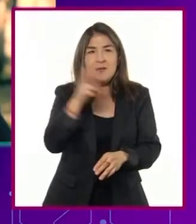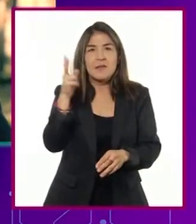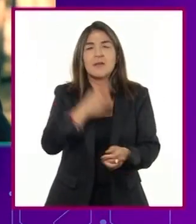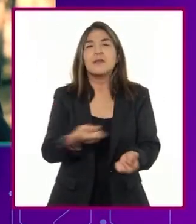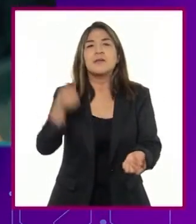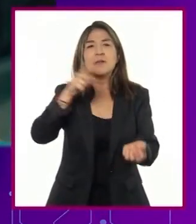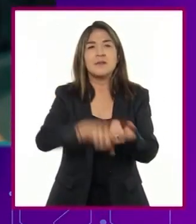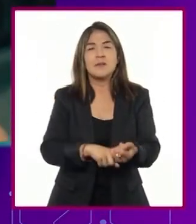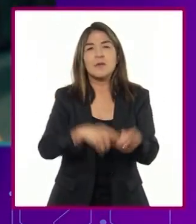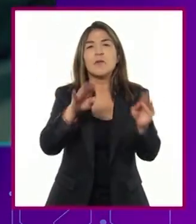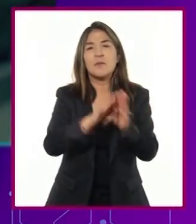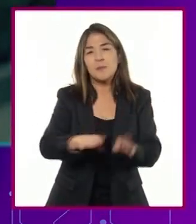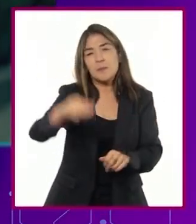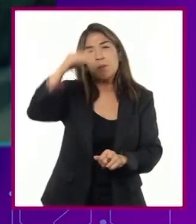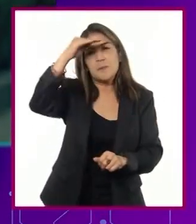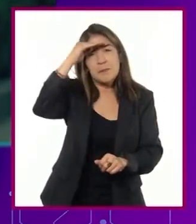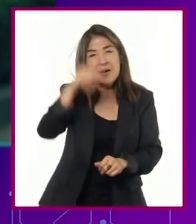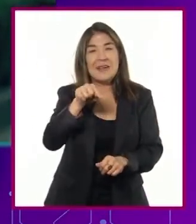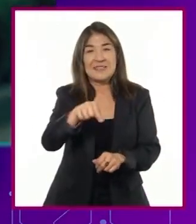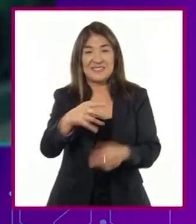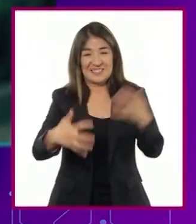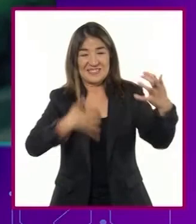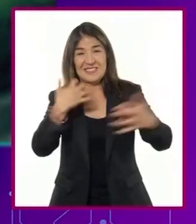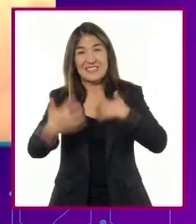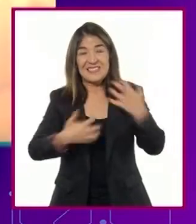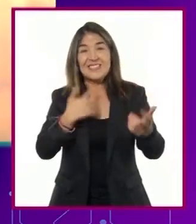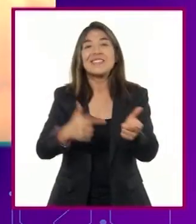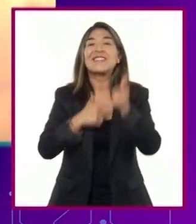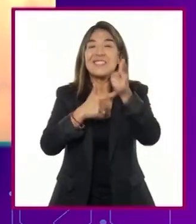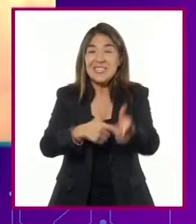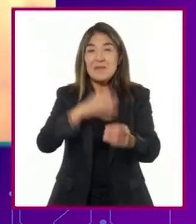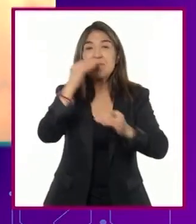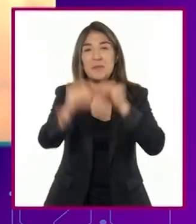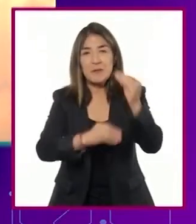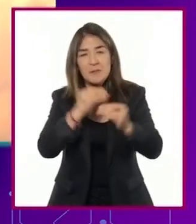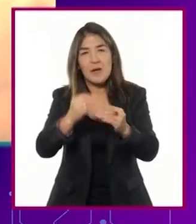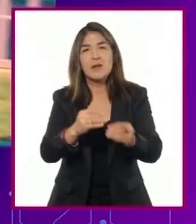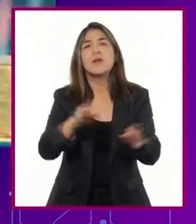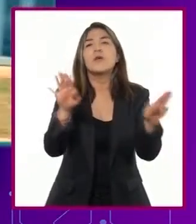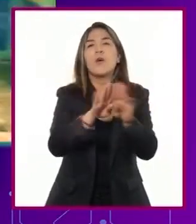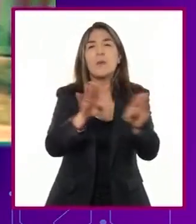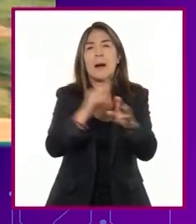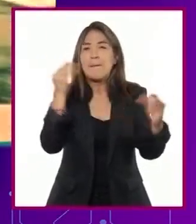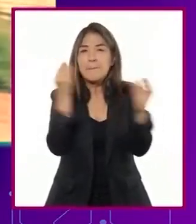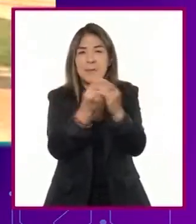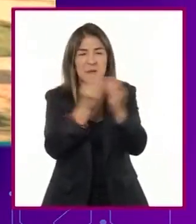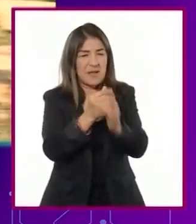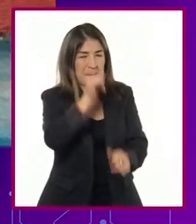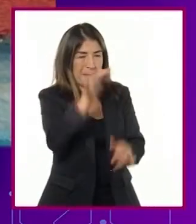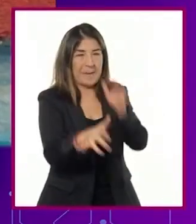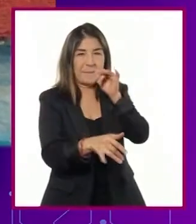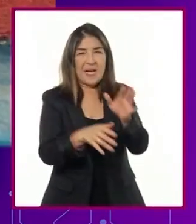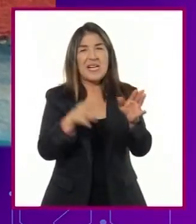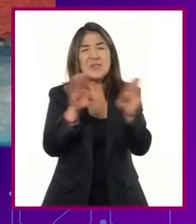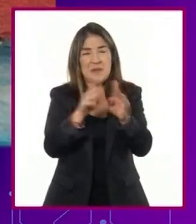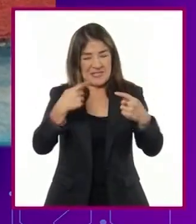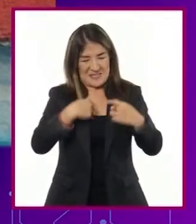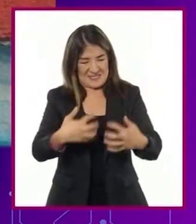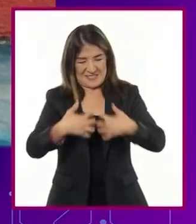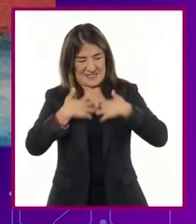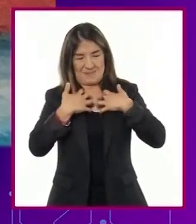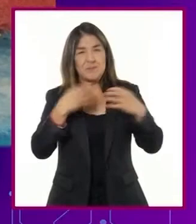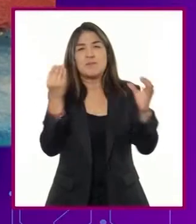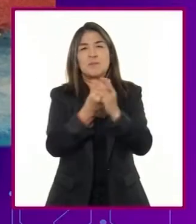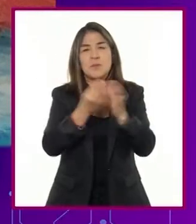para pensar. Si el enojo persiste tras el conflicto, se puede gritar en privado, hacer ejercicio o escribir una